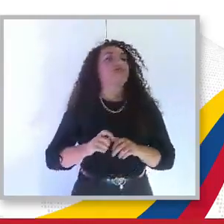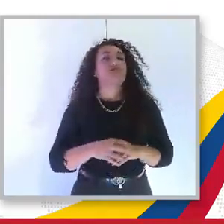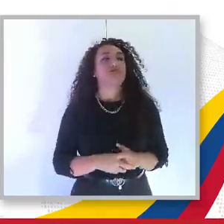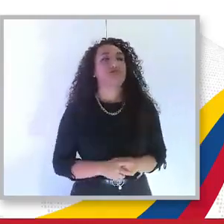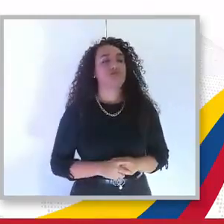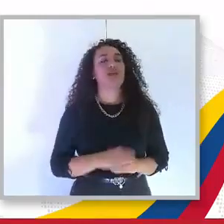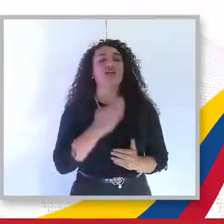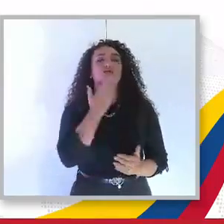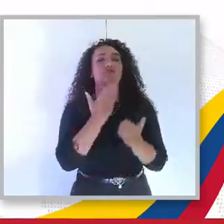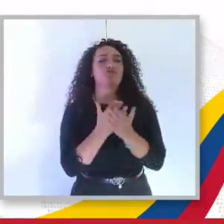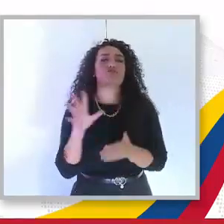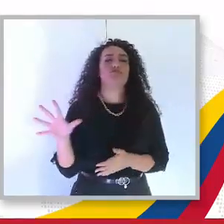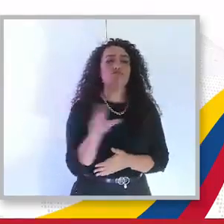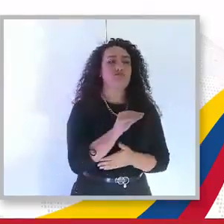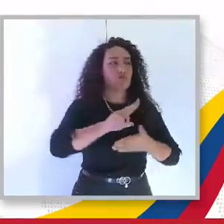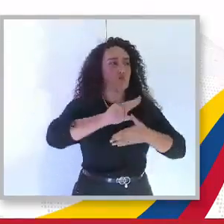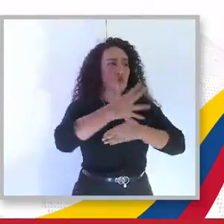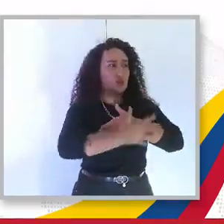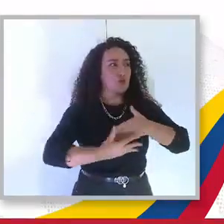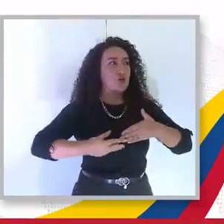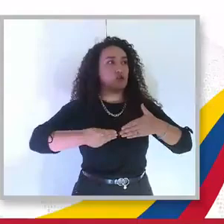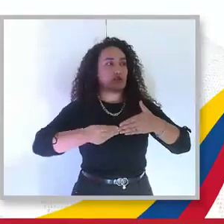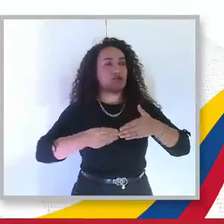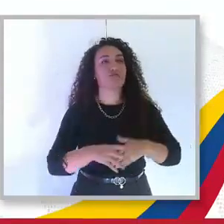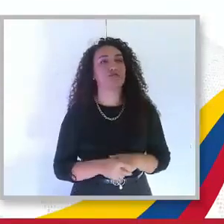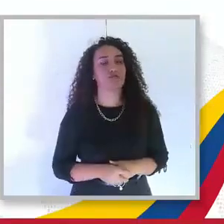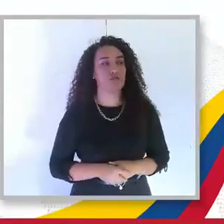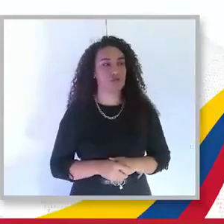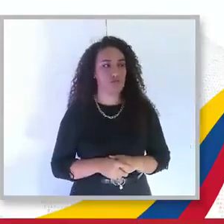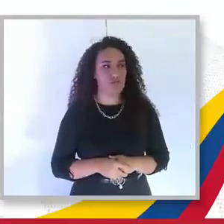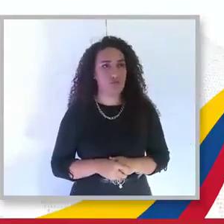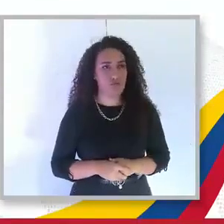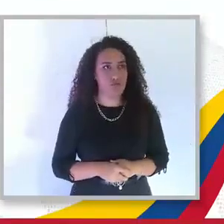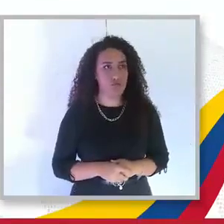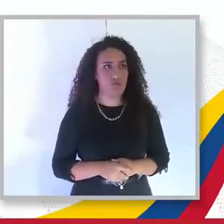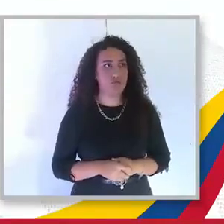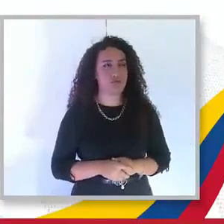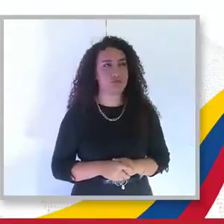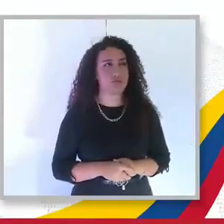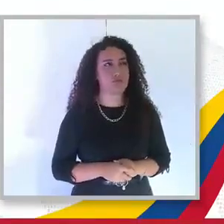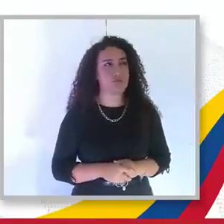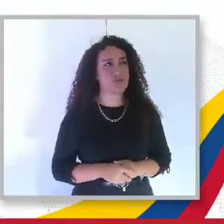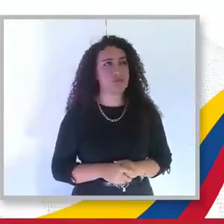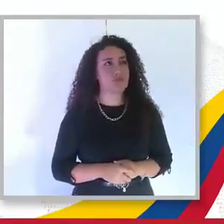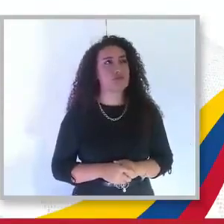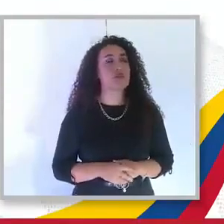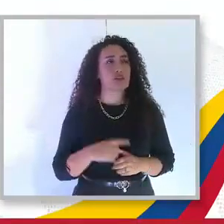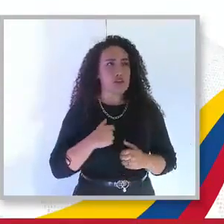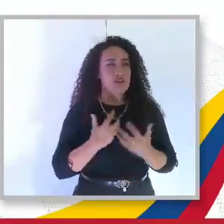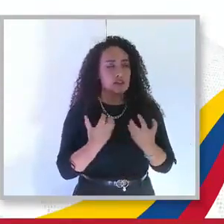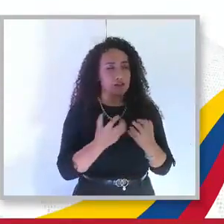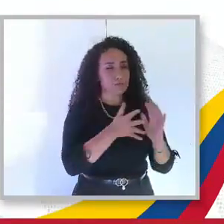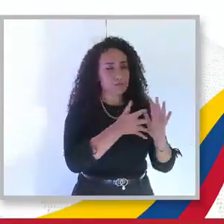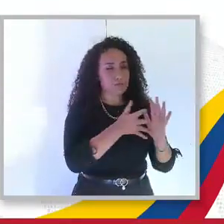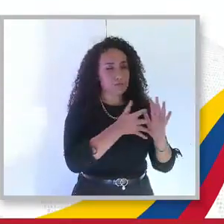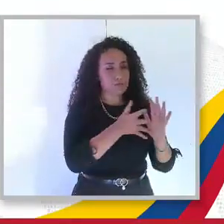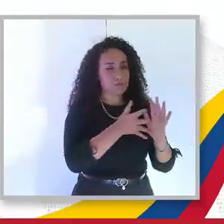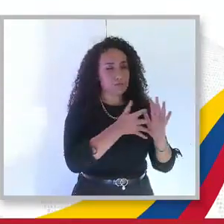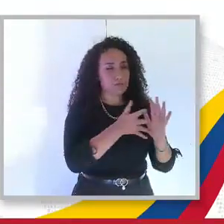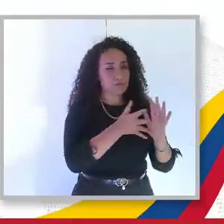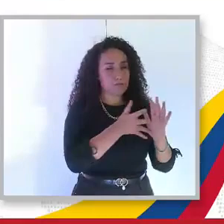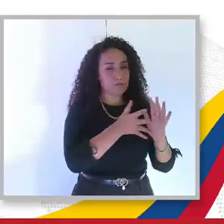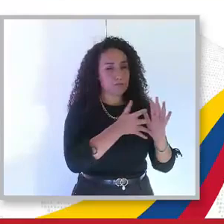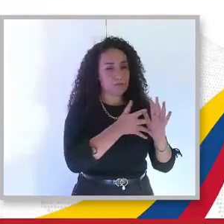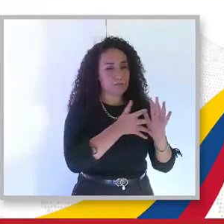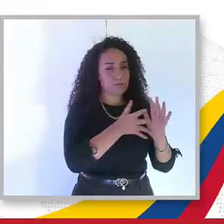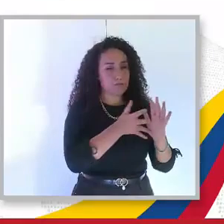en el continente. Y el orgullo de poder venir a compartir con ustedes y ser parte chiquitito de este gran momento histórico